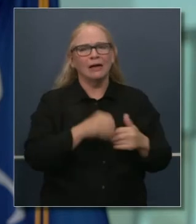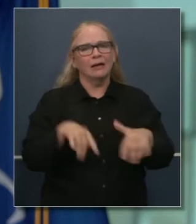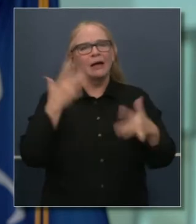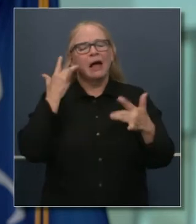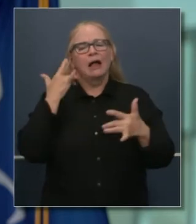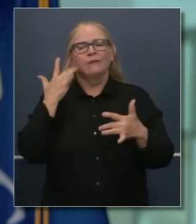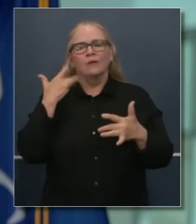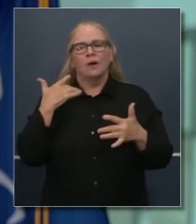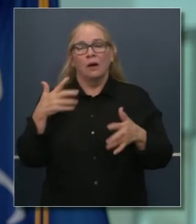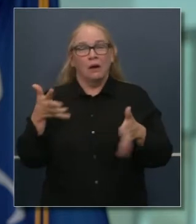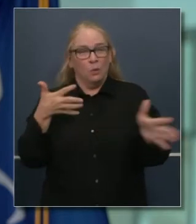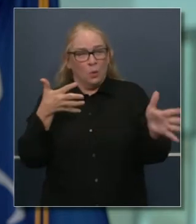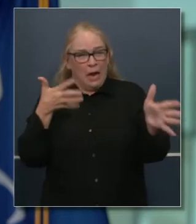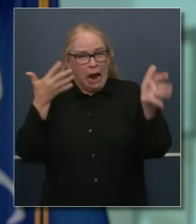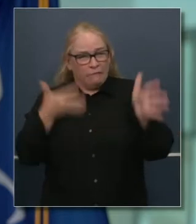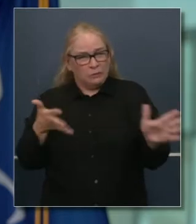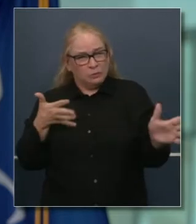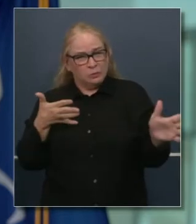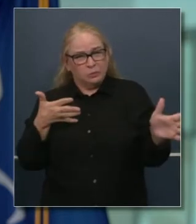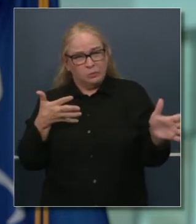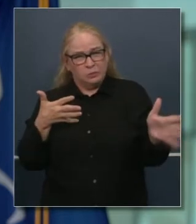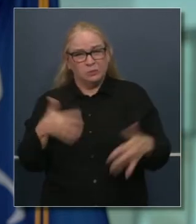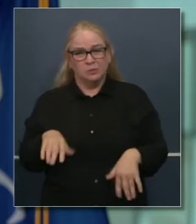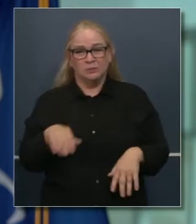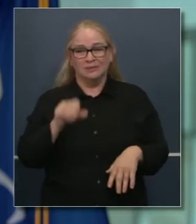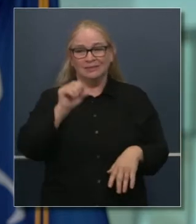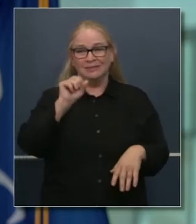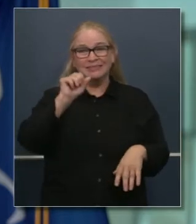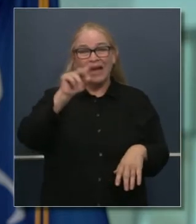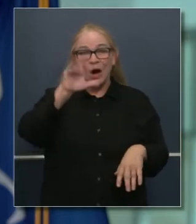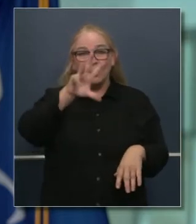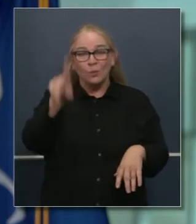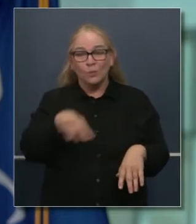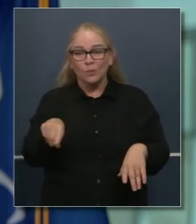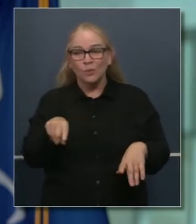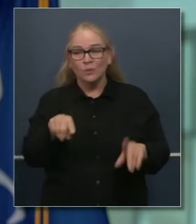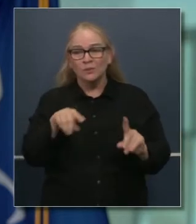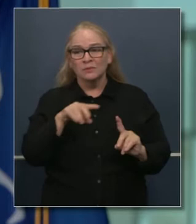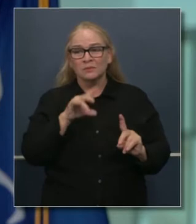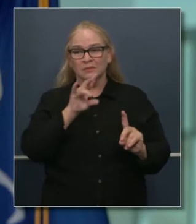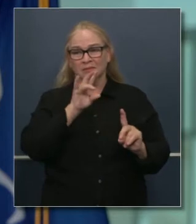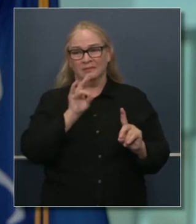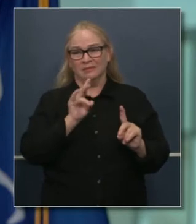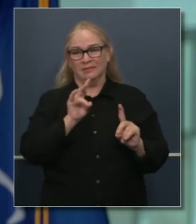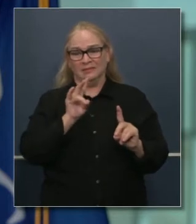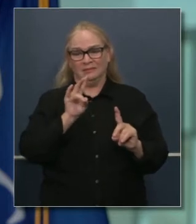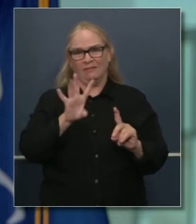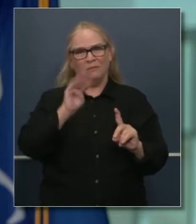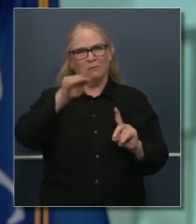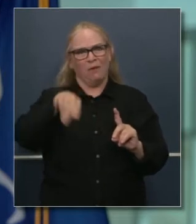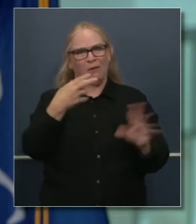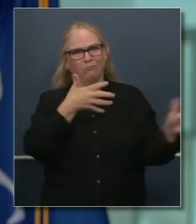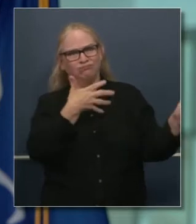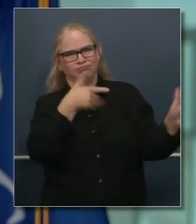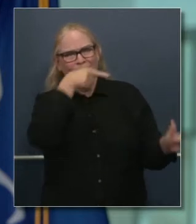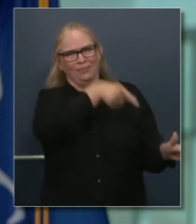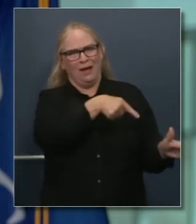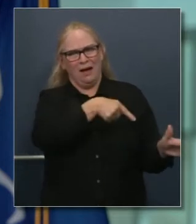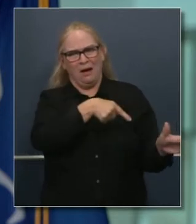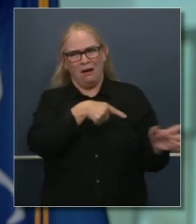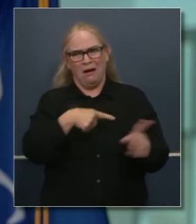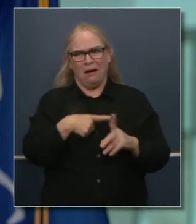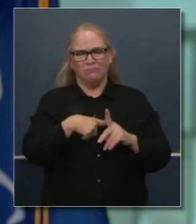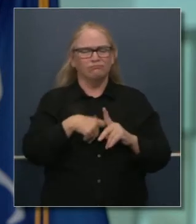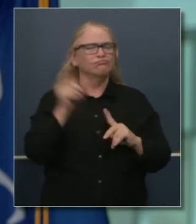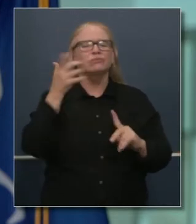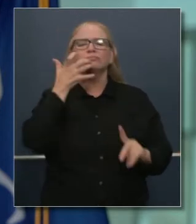seca en california los vientos fuertes a la más de 94 millas por hora temperaturas altas que